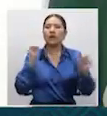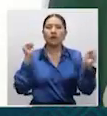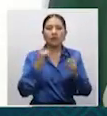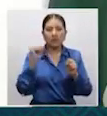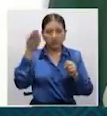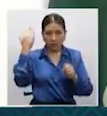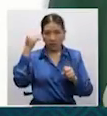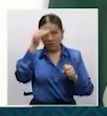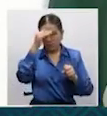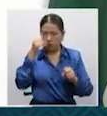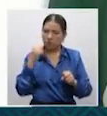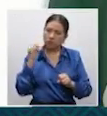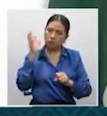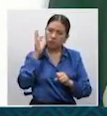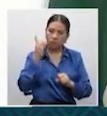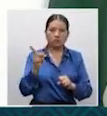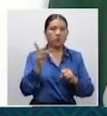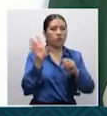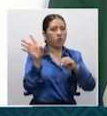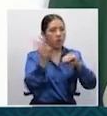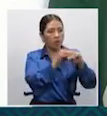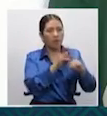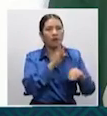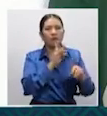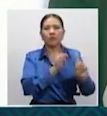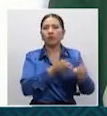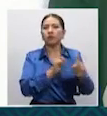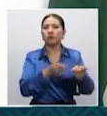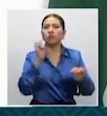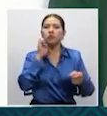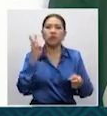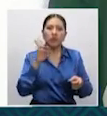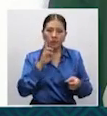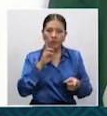Yo decía en algún momento de que el señor Evo Morales tiene